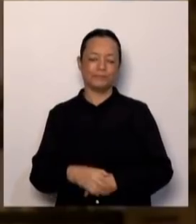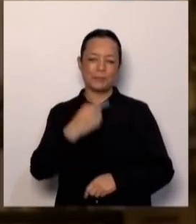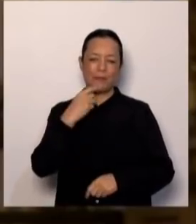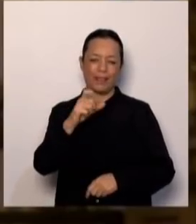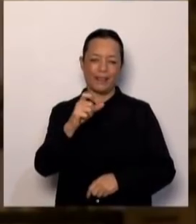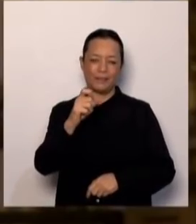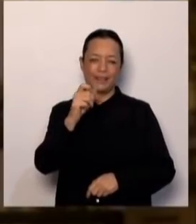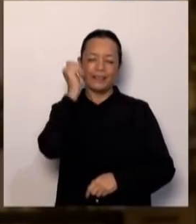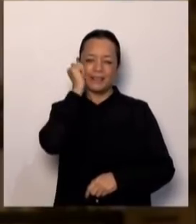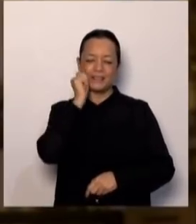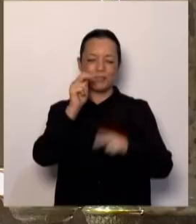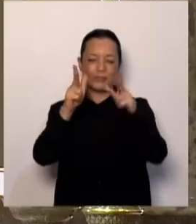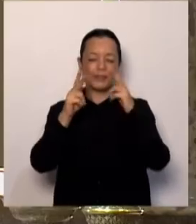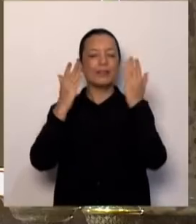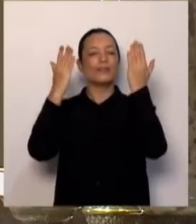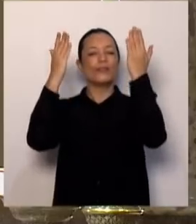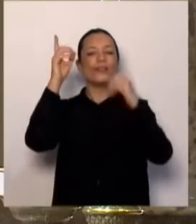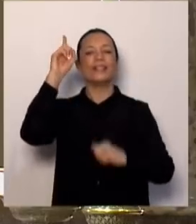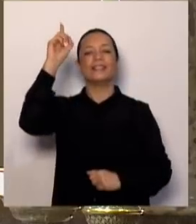Palabra del Señor.